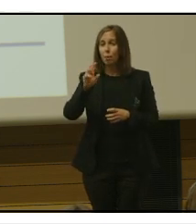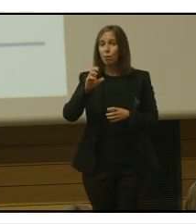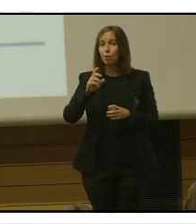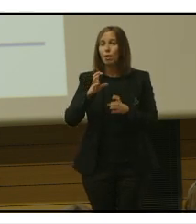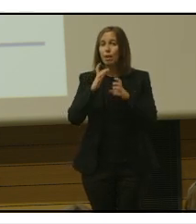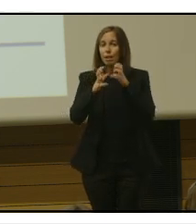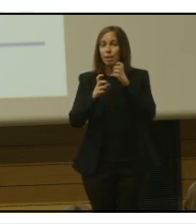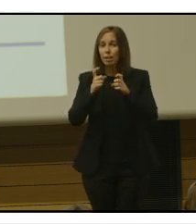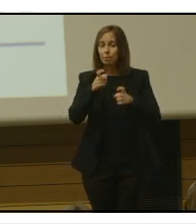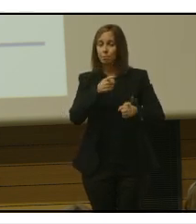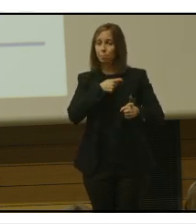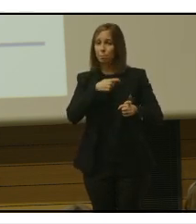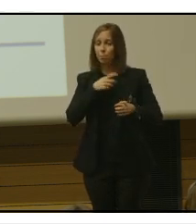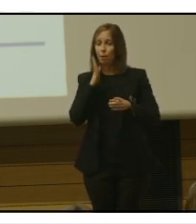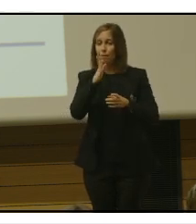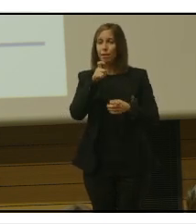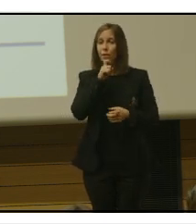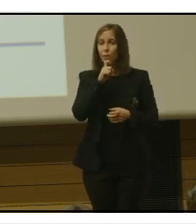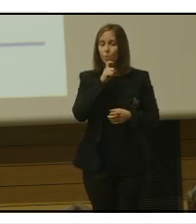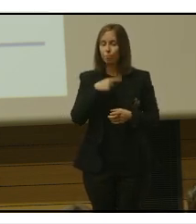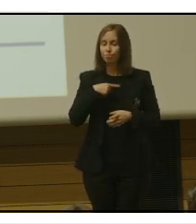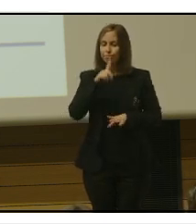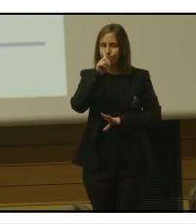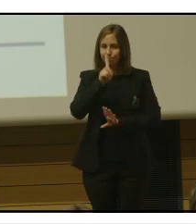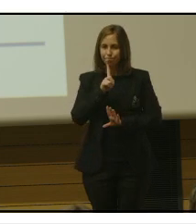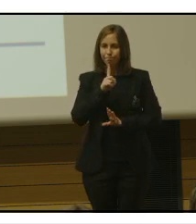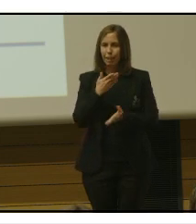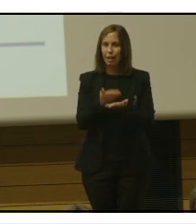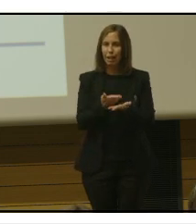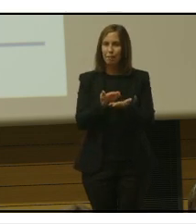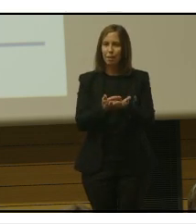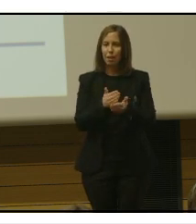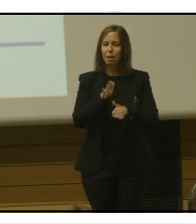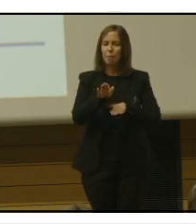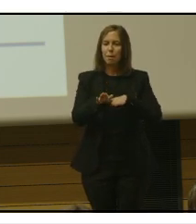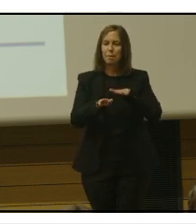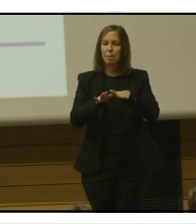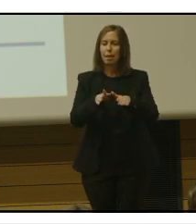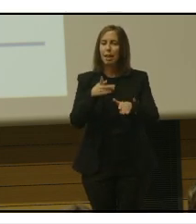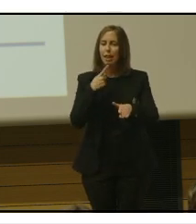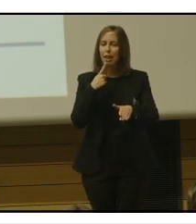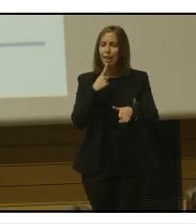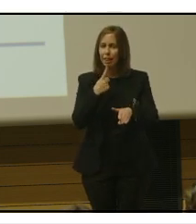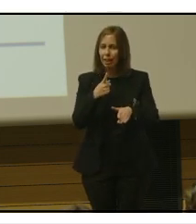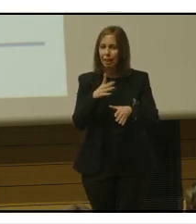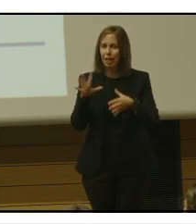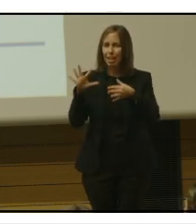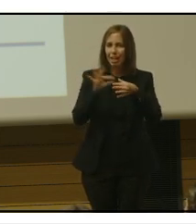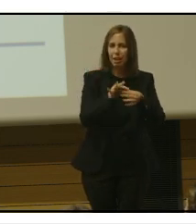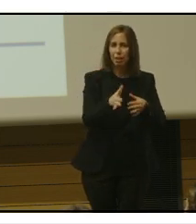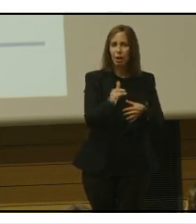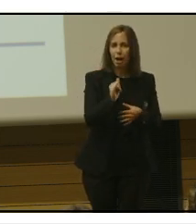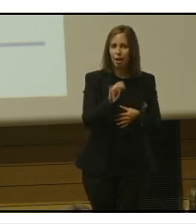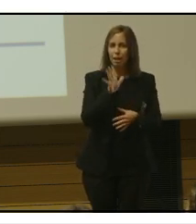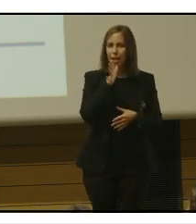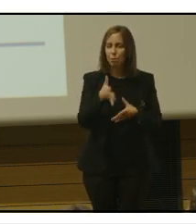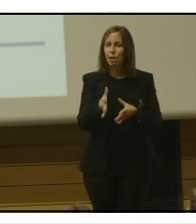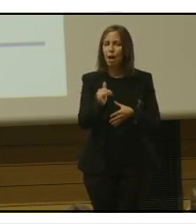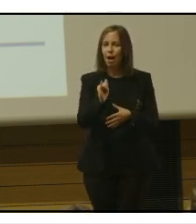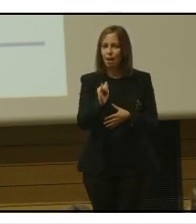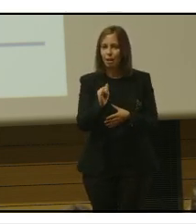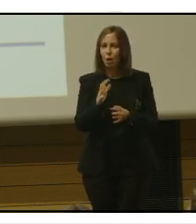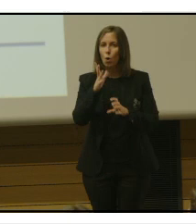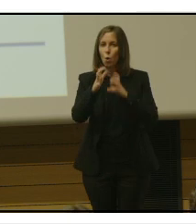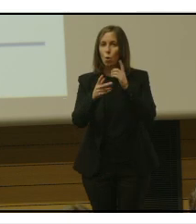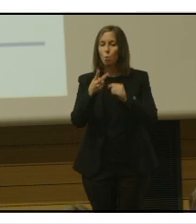enfermedad cerebrovascular? La evidencia cada vez va más allá y dice que sí que hay esta relación. Si nosotros tuviésemos en cuenta que el humo